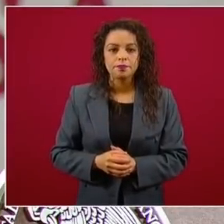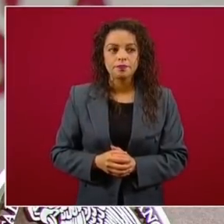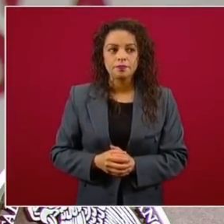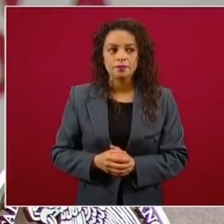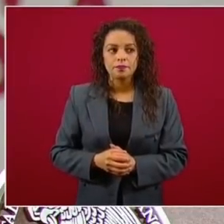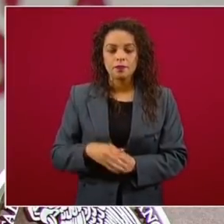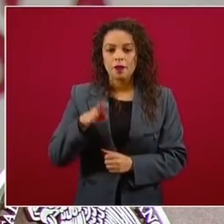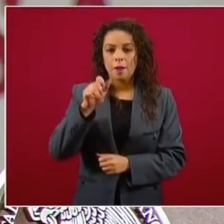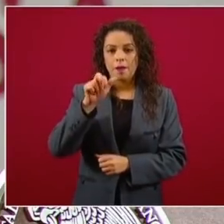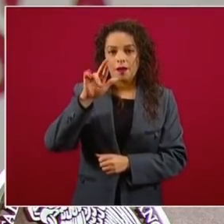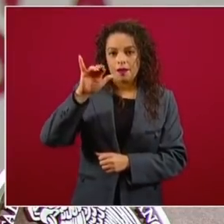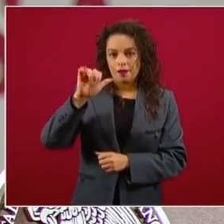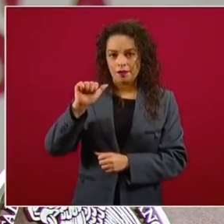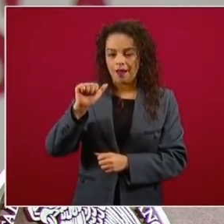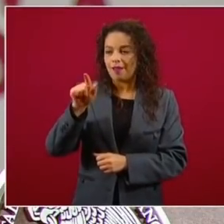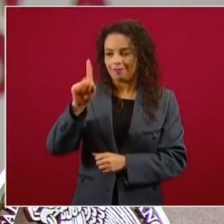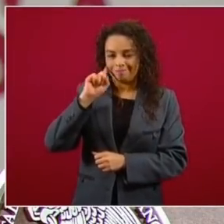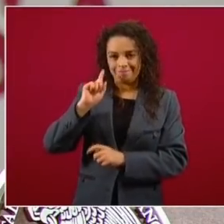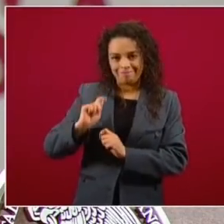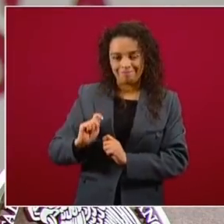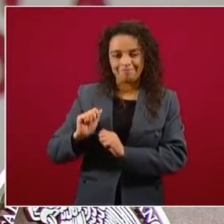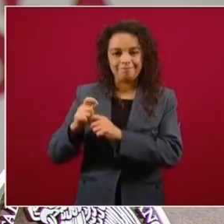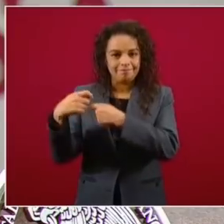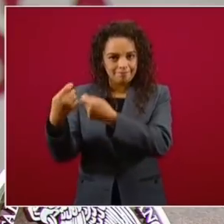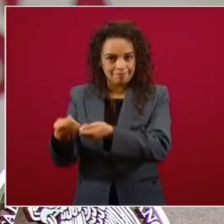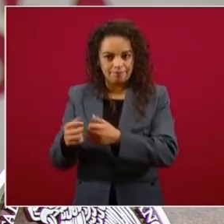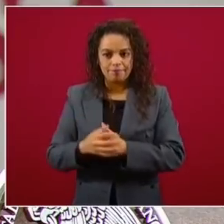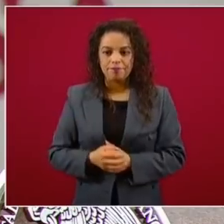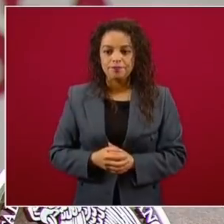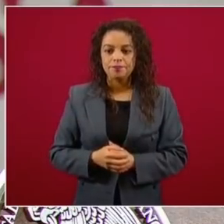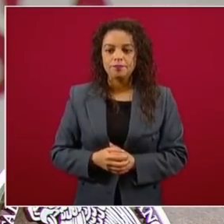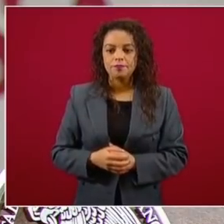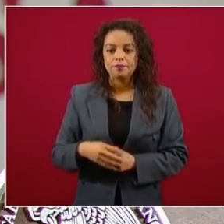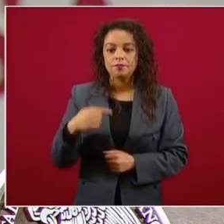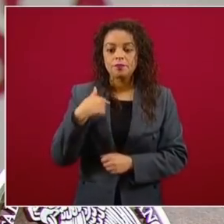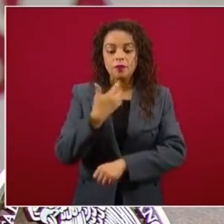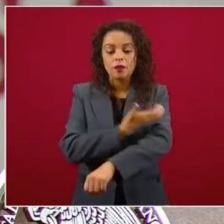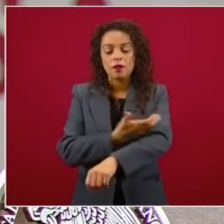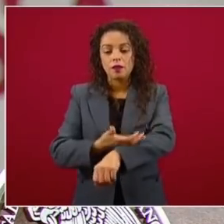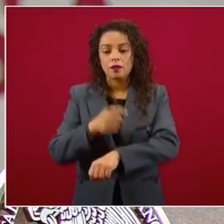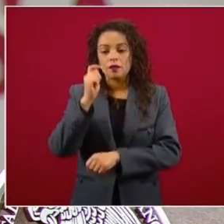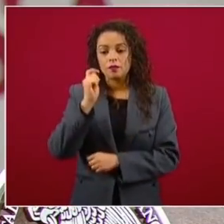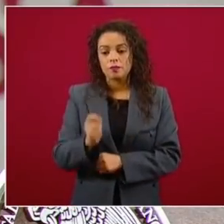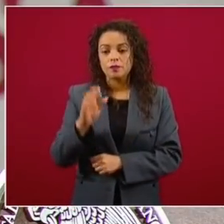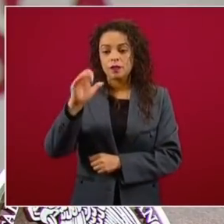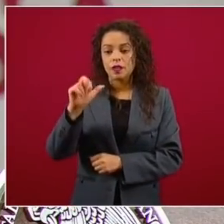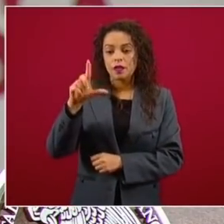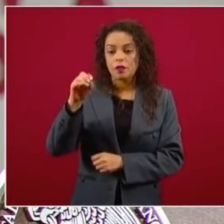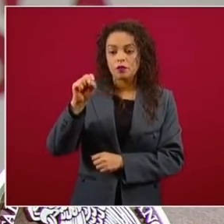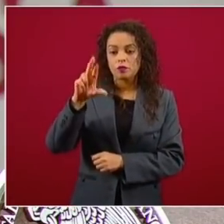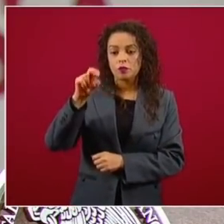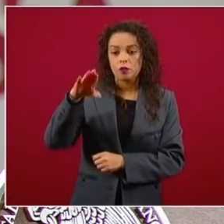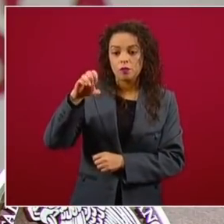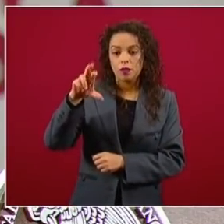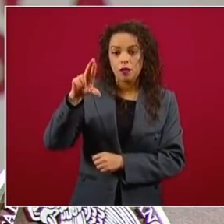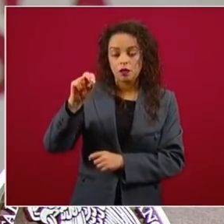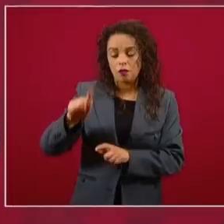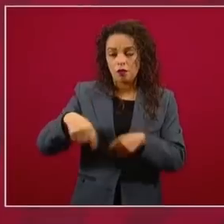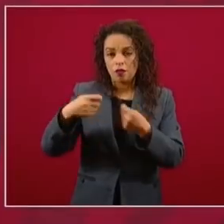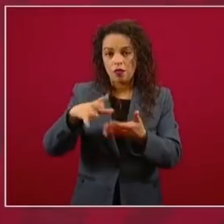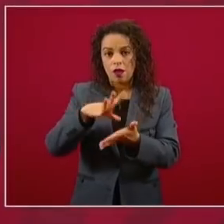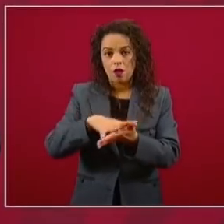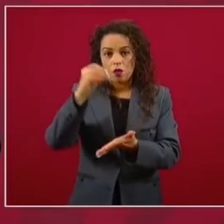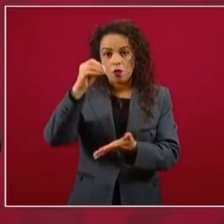práctica, el subsecretario del ramo, Gabriel Llorio, acompañado por el procurador fiscal de la Federación, Carlos Romero, entregaron una copia del